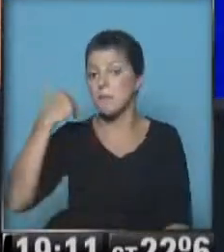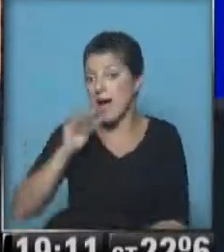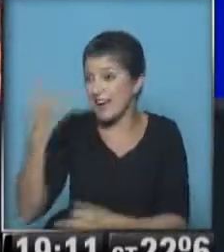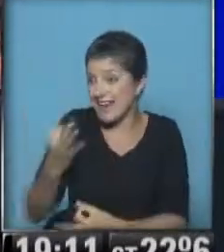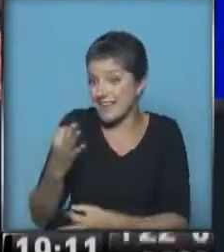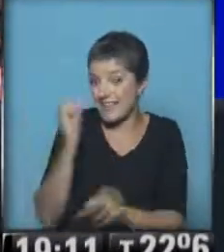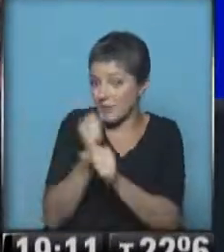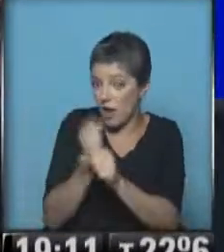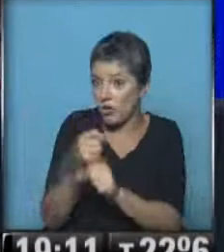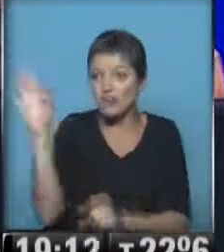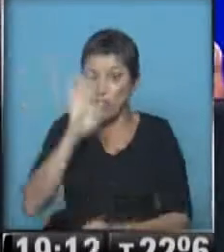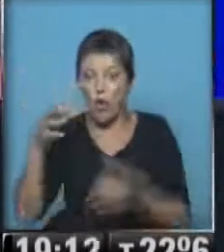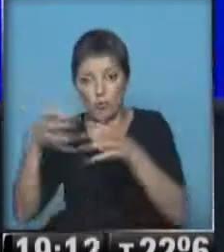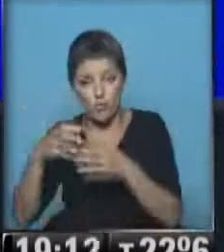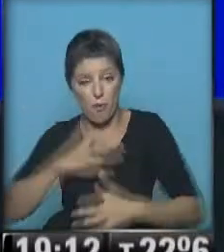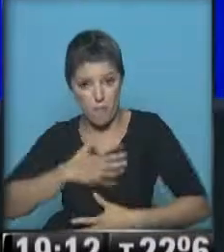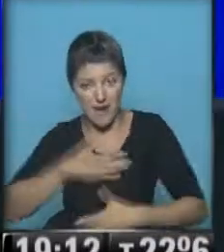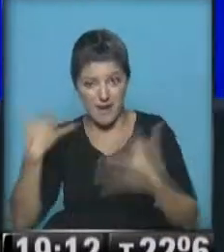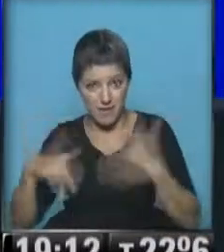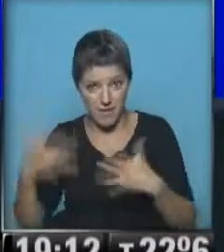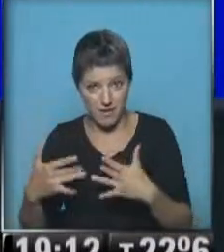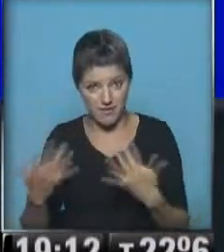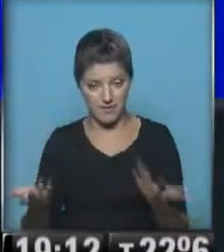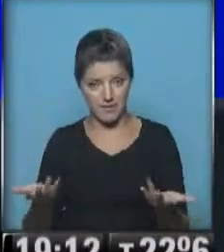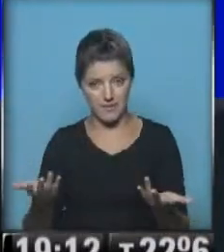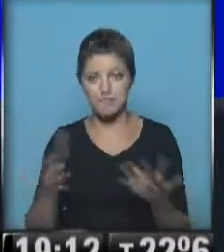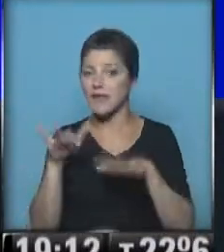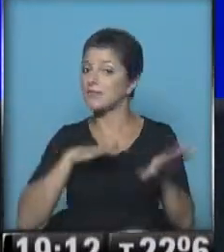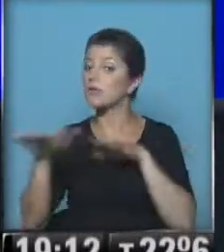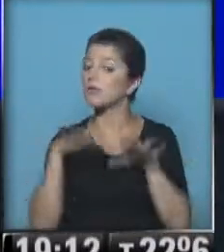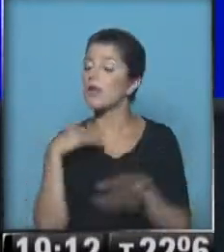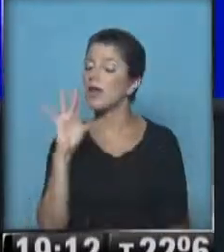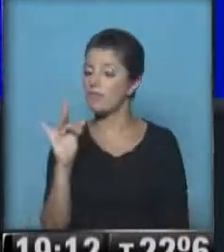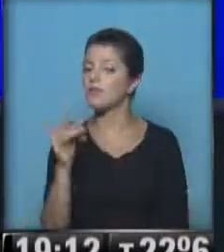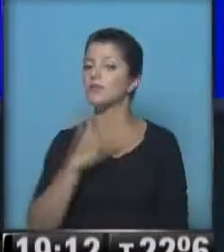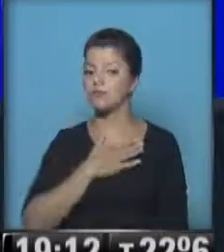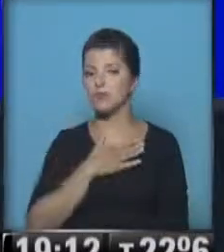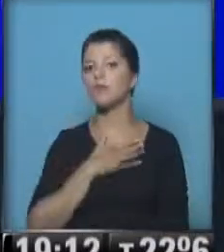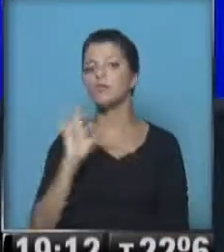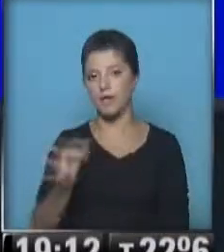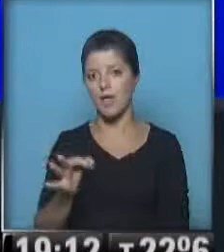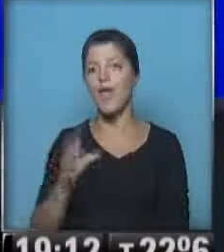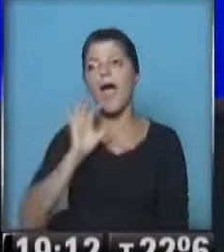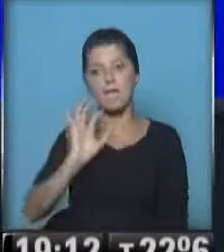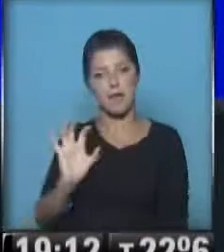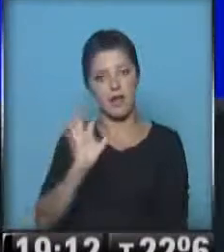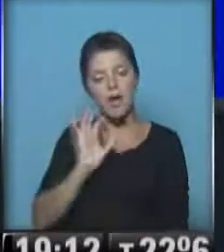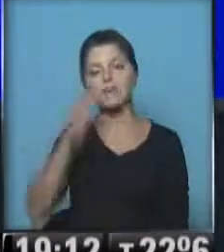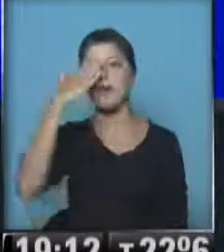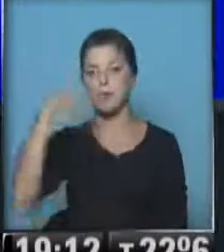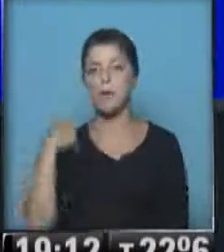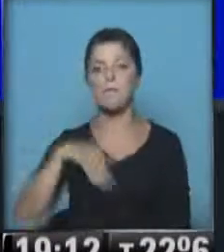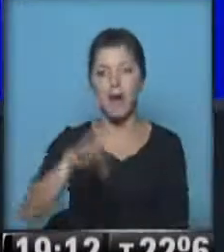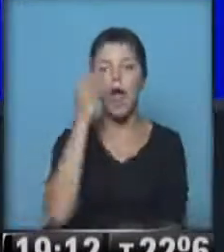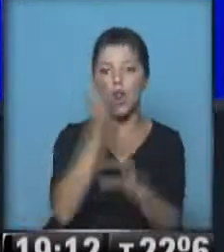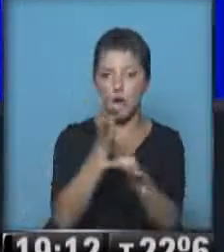que empleados trabajadores de verdad. La situación no es fácil. Yo sé que hay amenazas, que después van a los colegios de